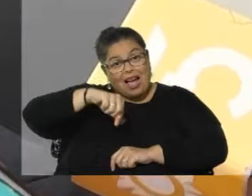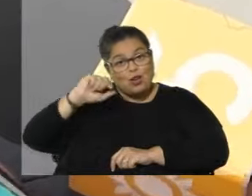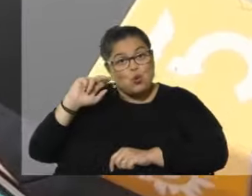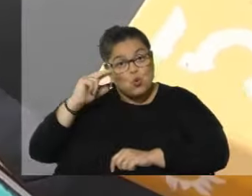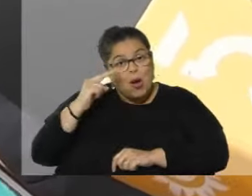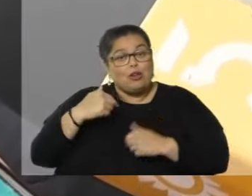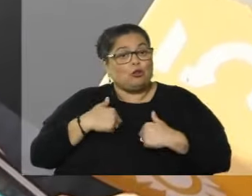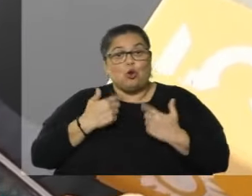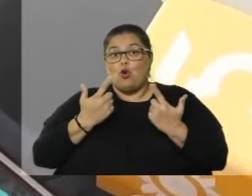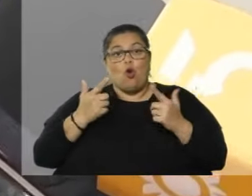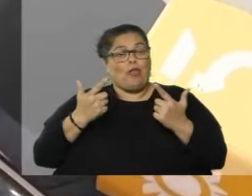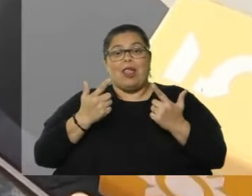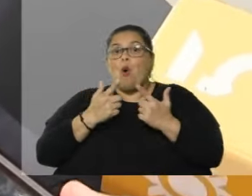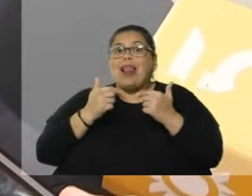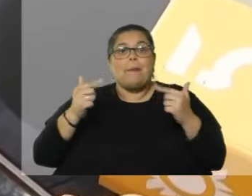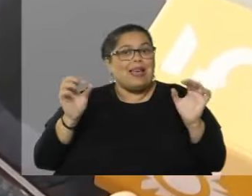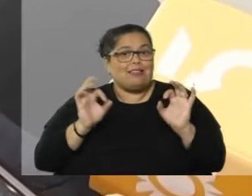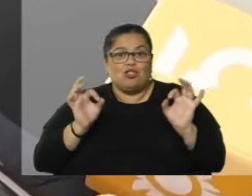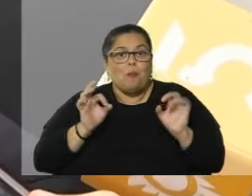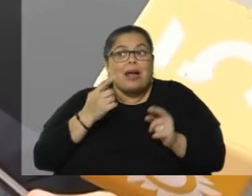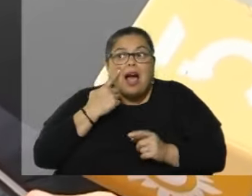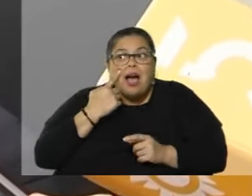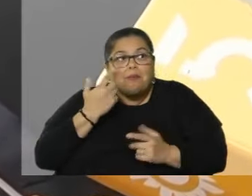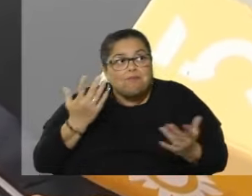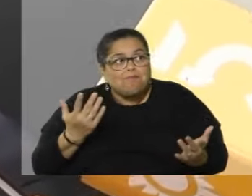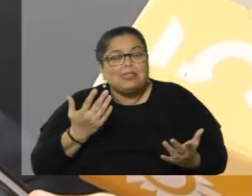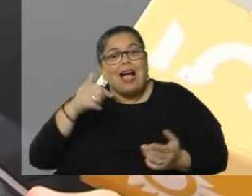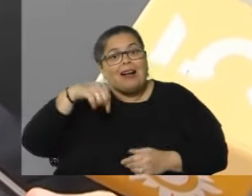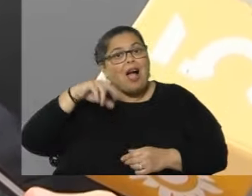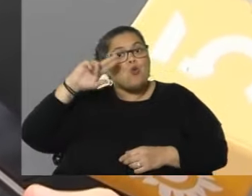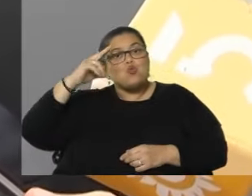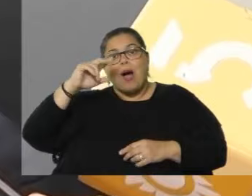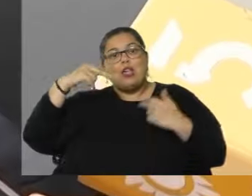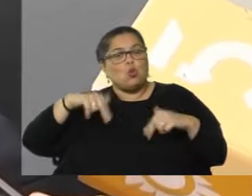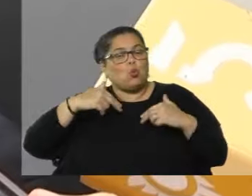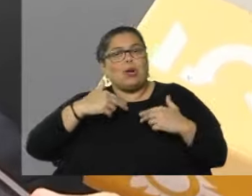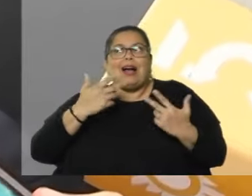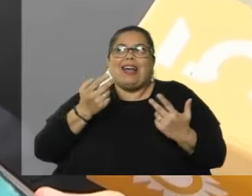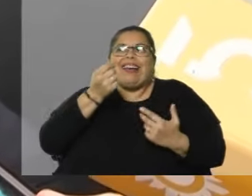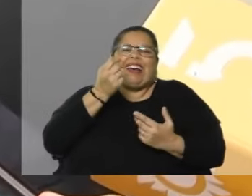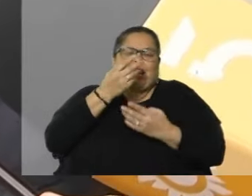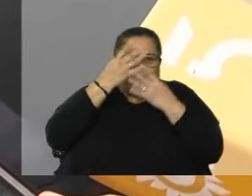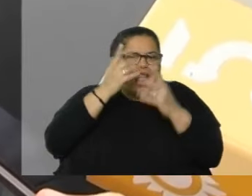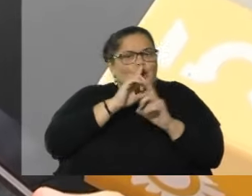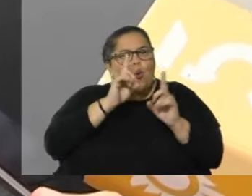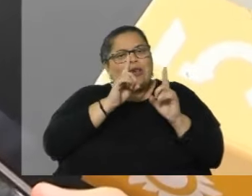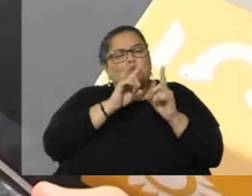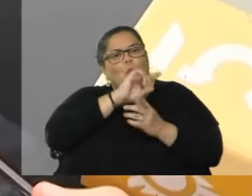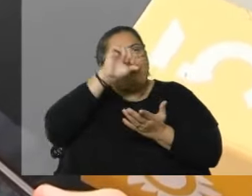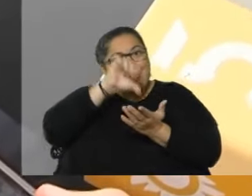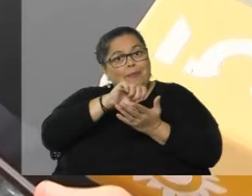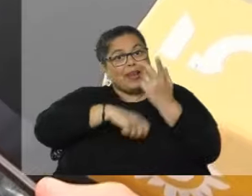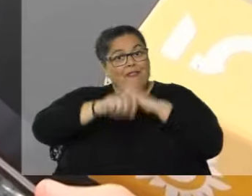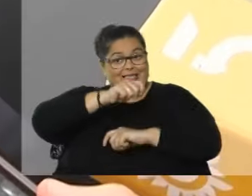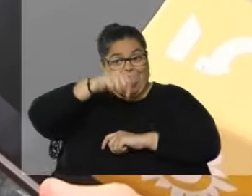no tenemos elementos para considerar esa posibilidad. Uruguay no es un país de destino normalmente de personas traficadas y